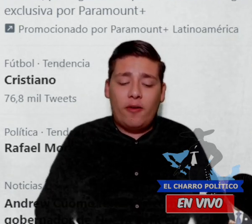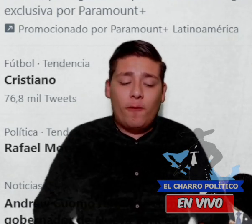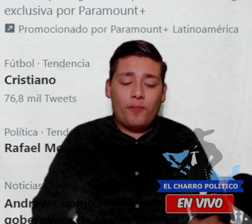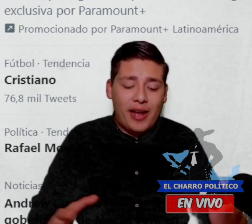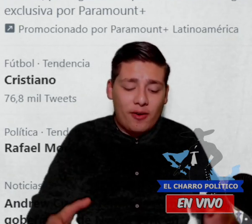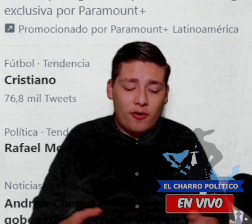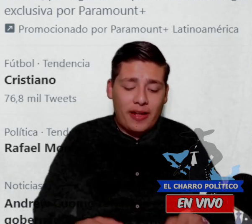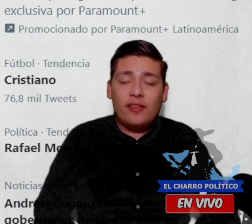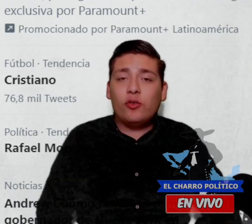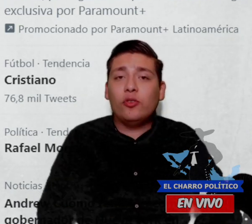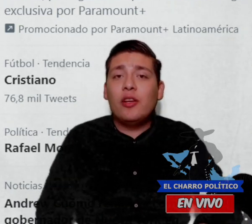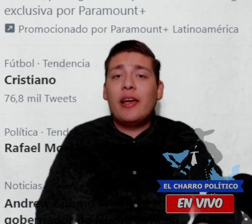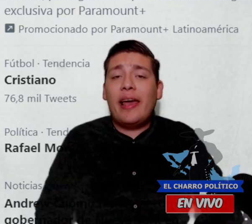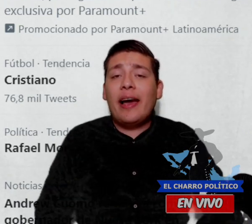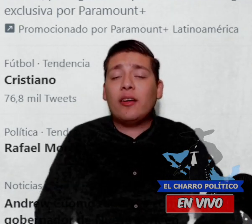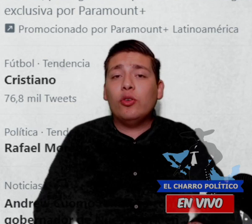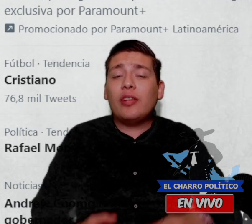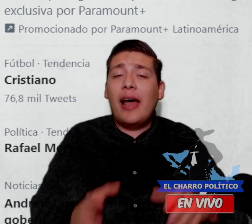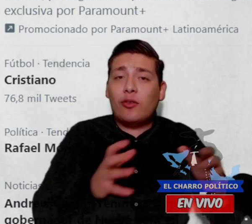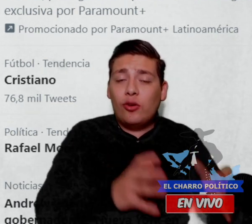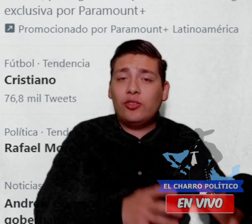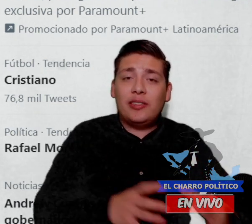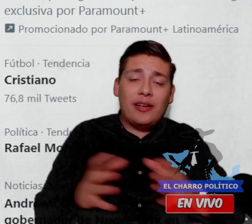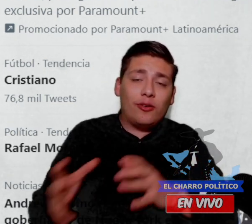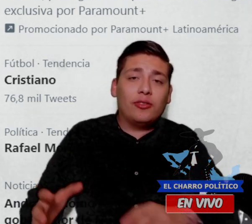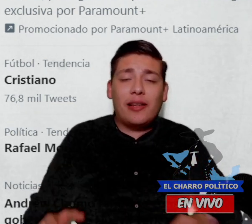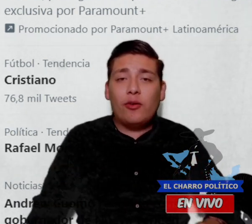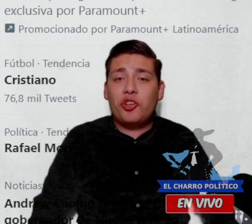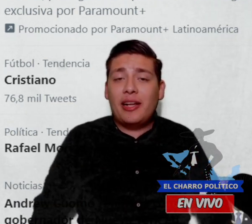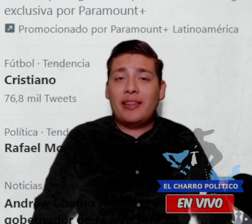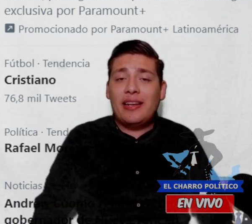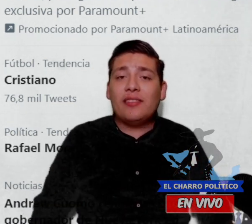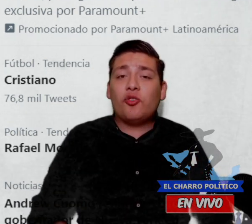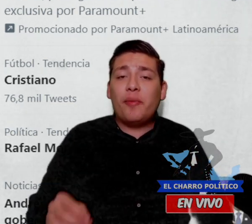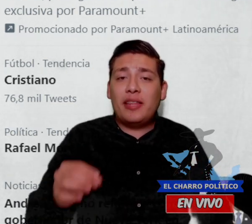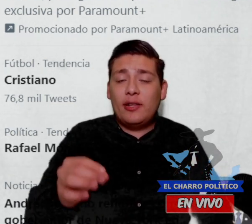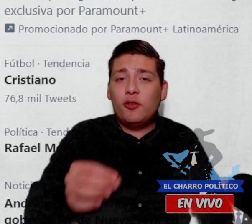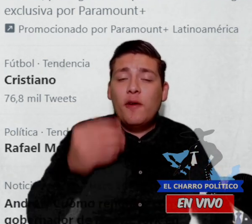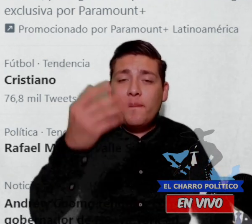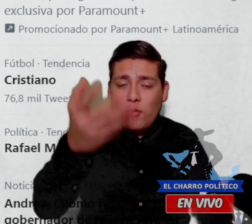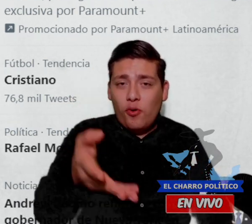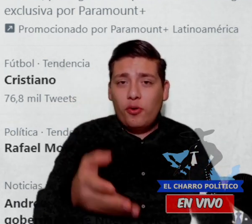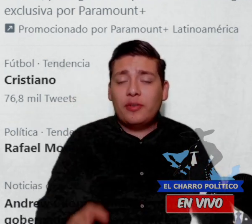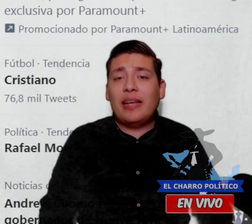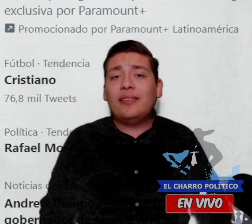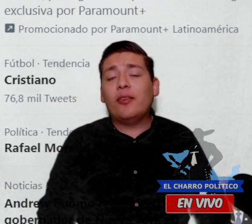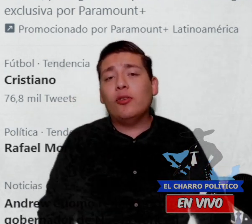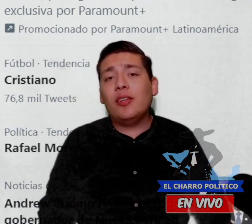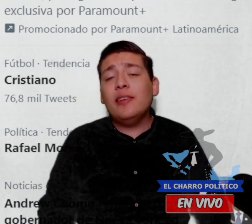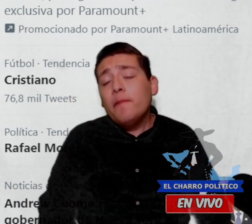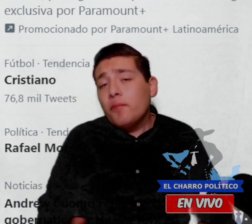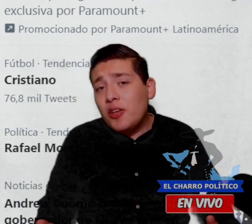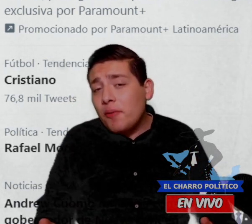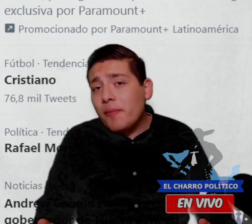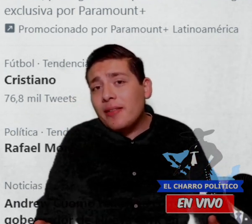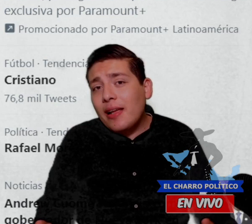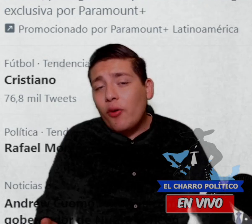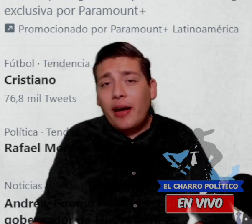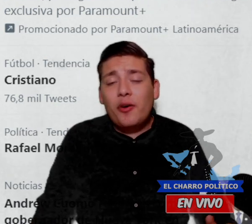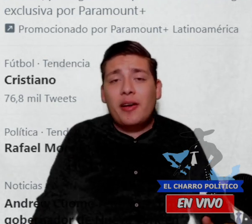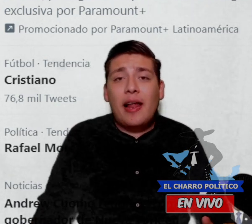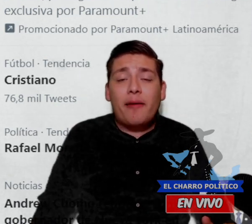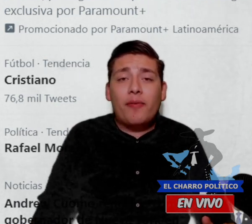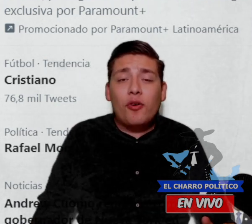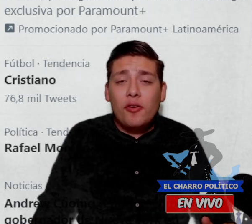se encontraron estos actos atroces en contra de los chiquitines cometidos por sacerdotes, simplemente